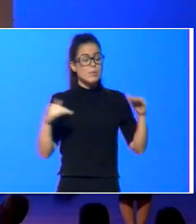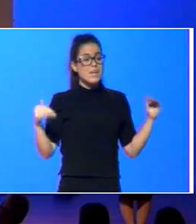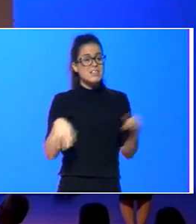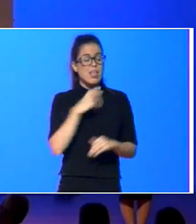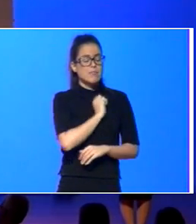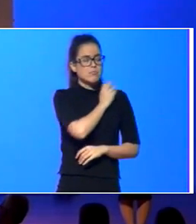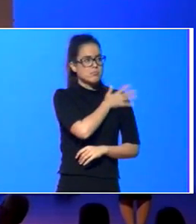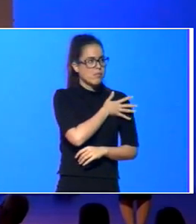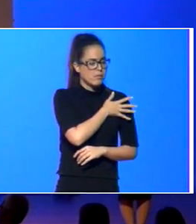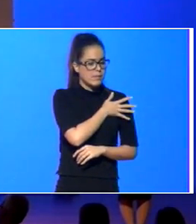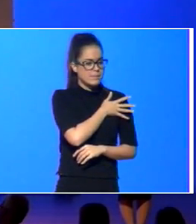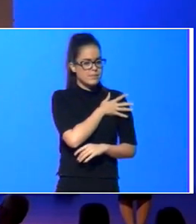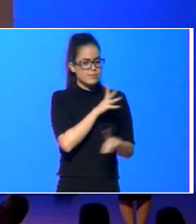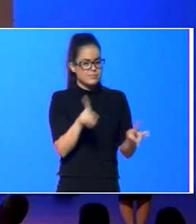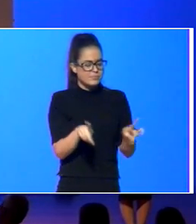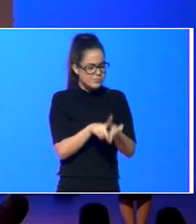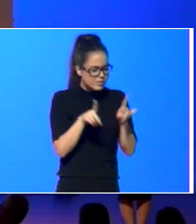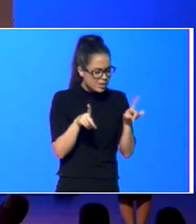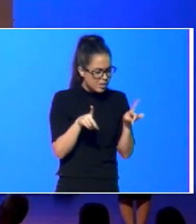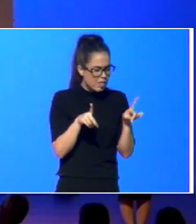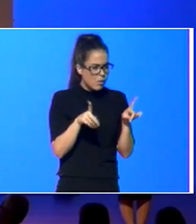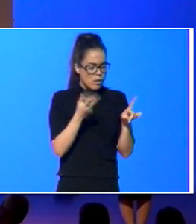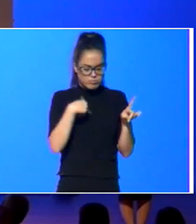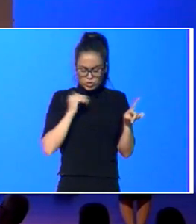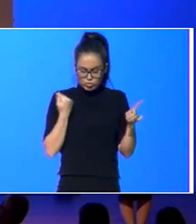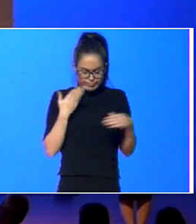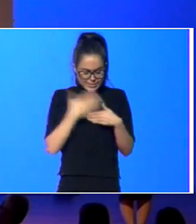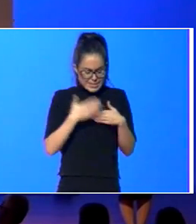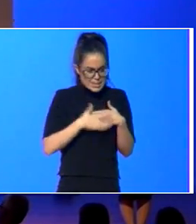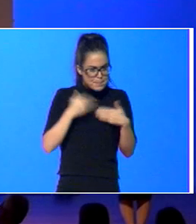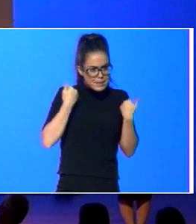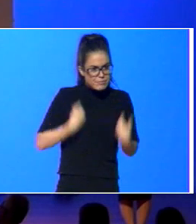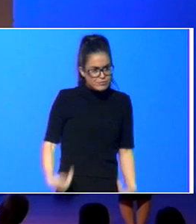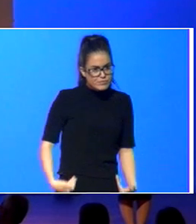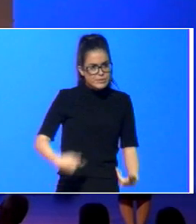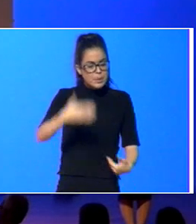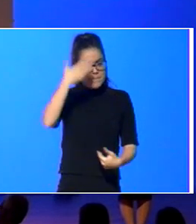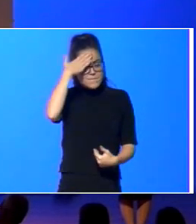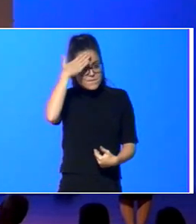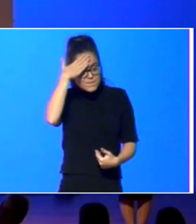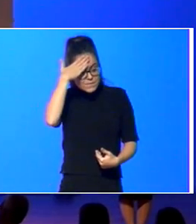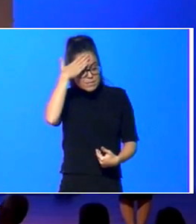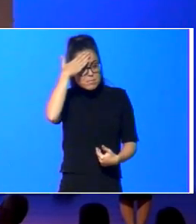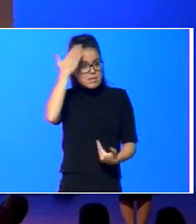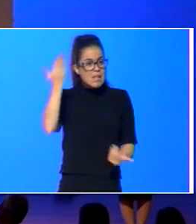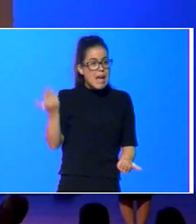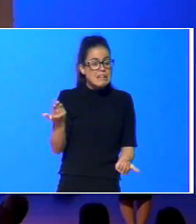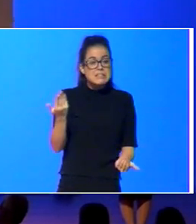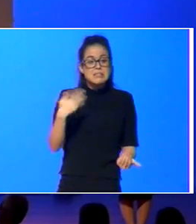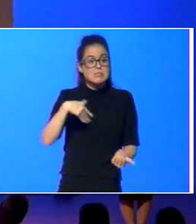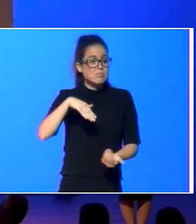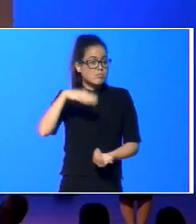sean nuestras limitaciones físicas, intelectuales, auditivas, visuales, mentales, podamos